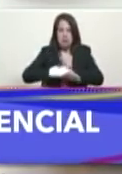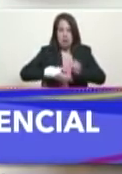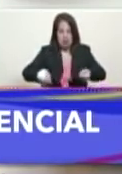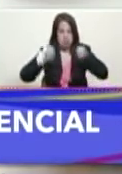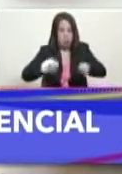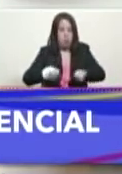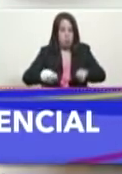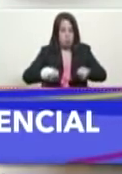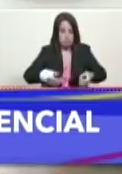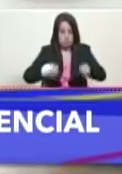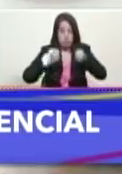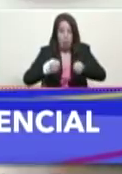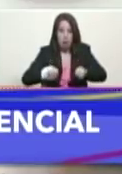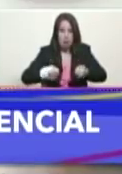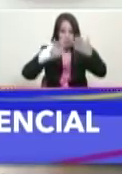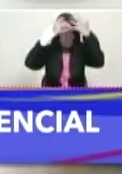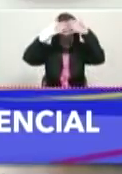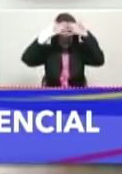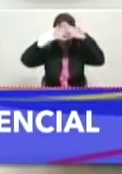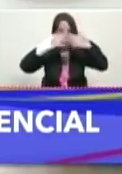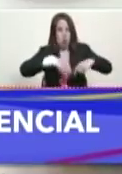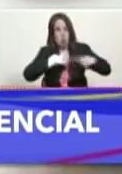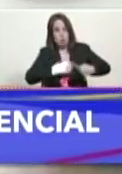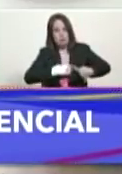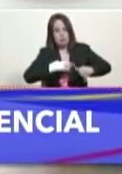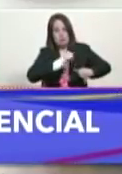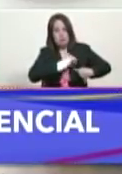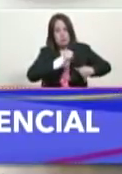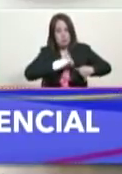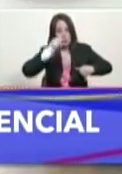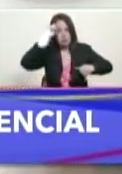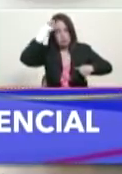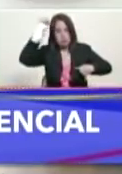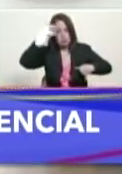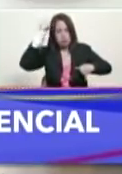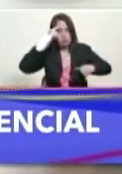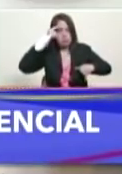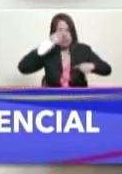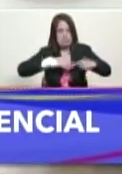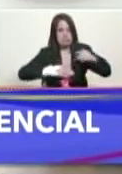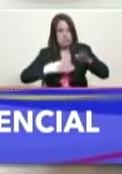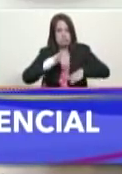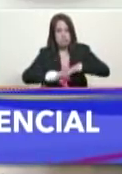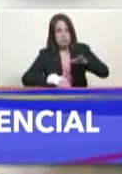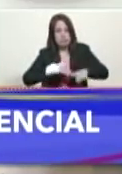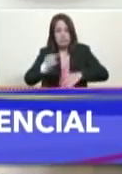reactivar el cerebro y el corazón, poquito a poquito, pasito a pasito.